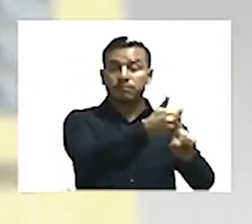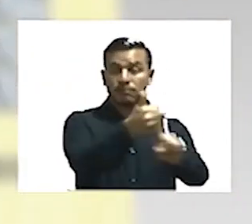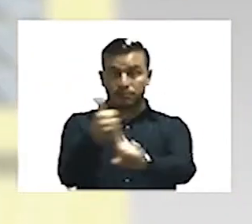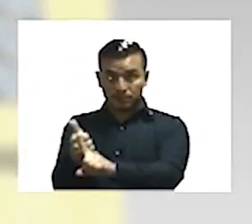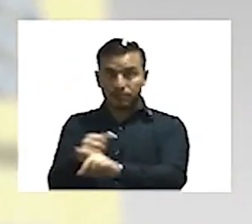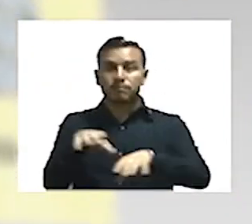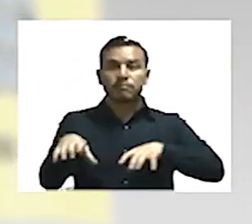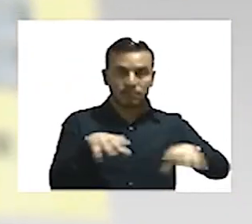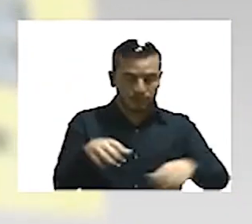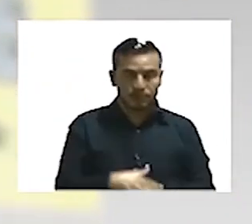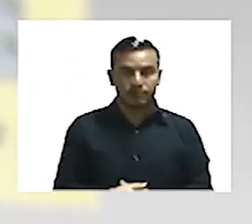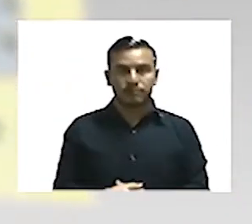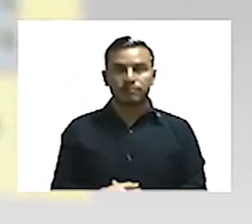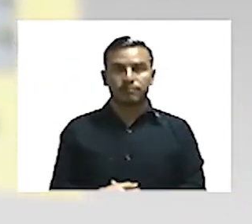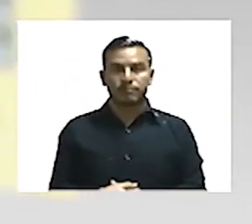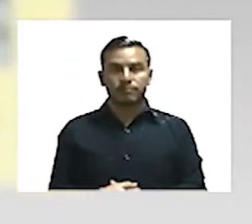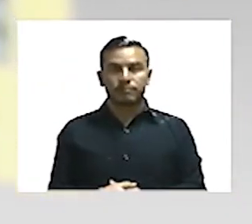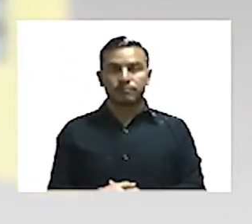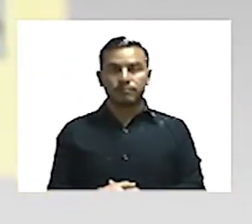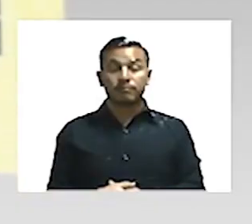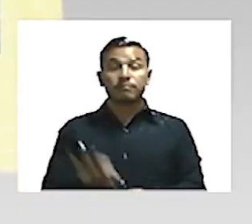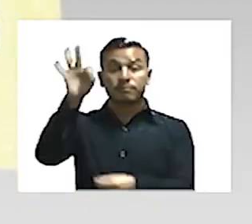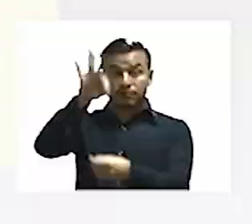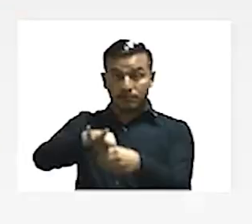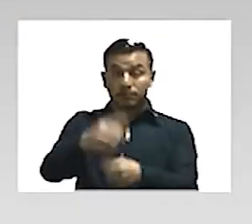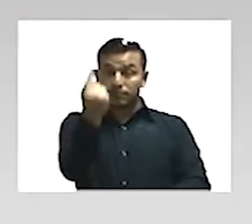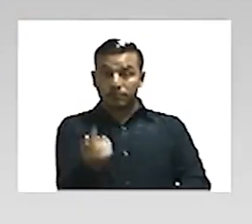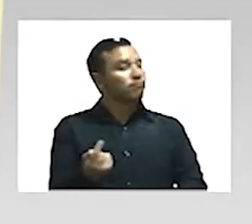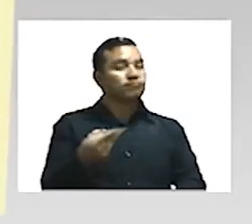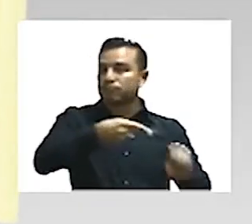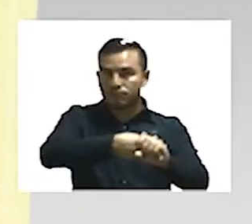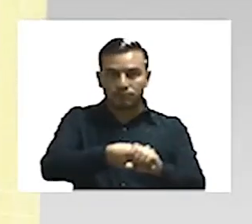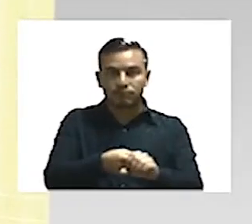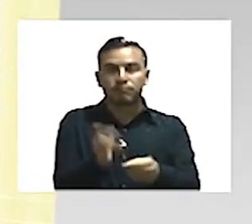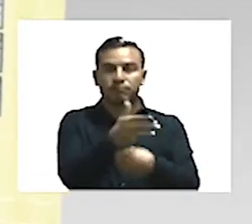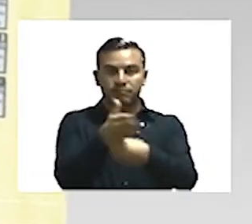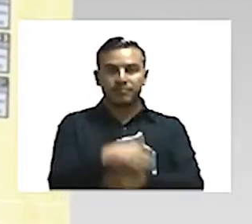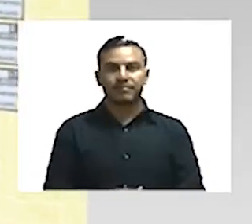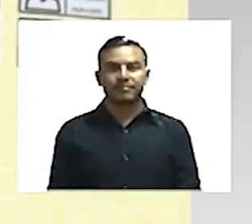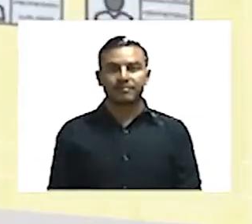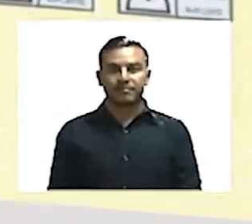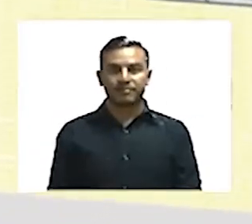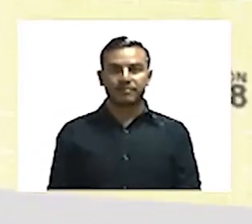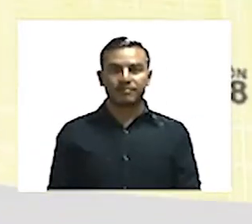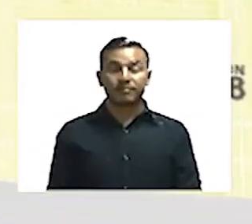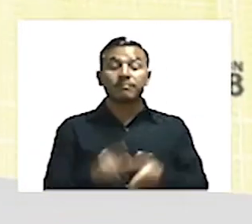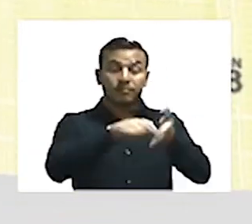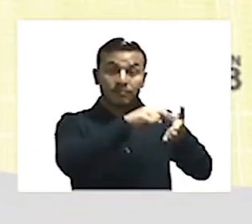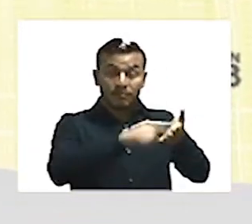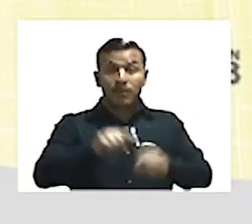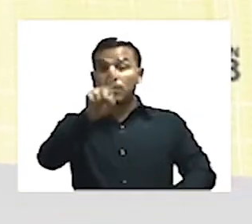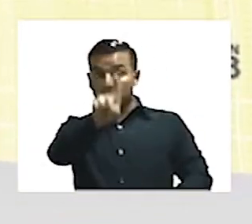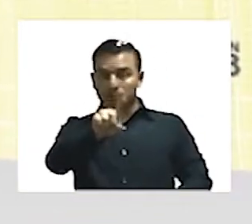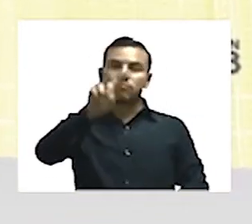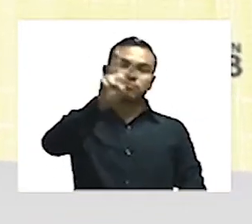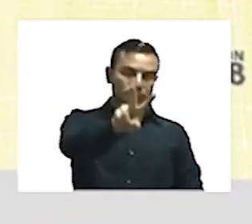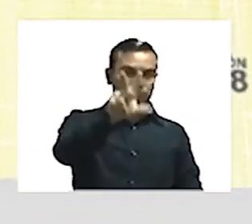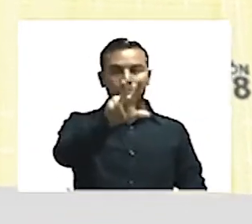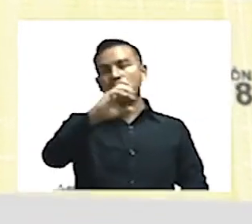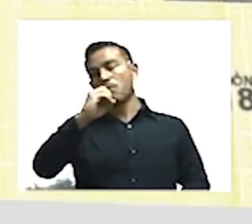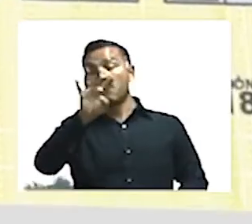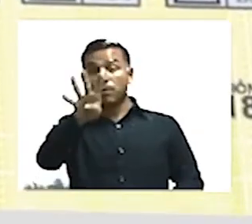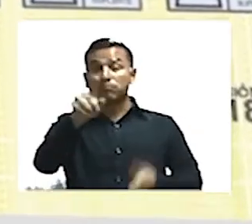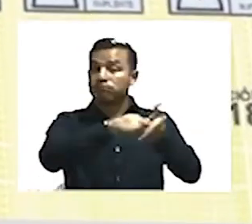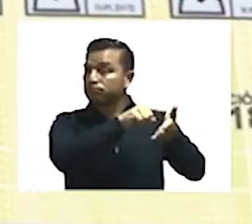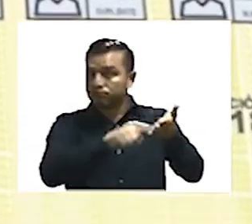no debe ser mayor a la cantidad de establecida en la papeleta porque de lo contrario podría ser nulo acá el elector puede